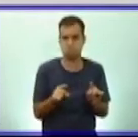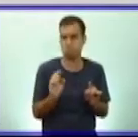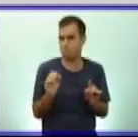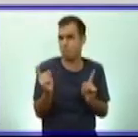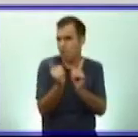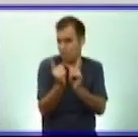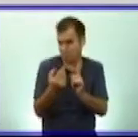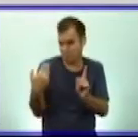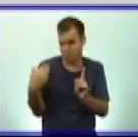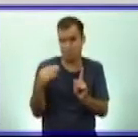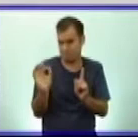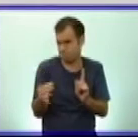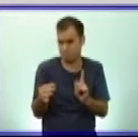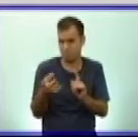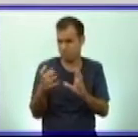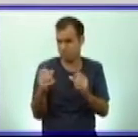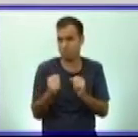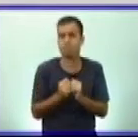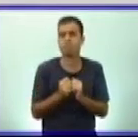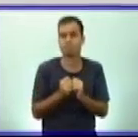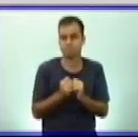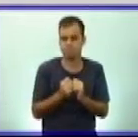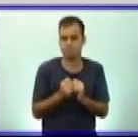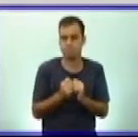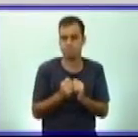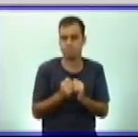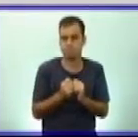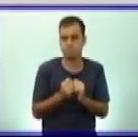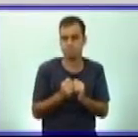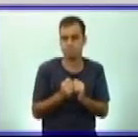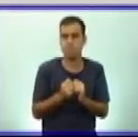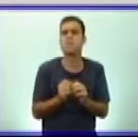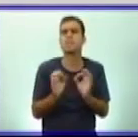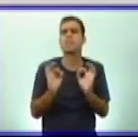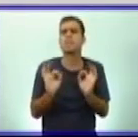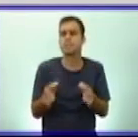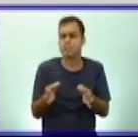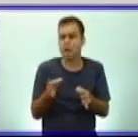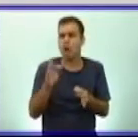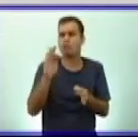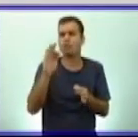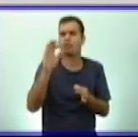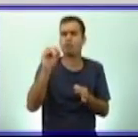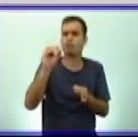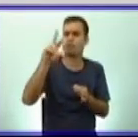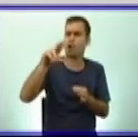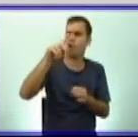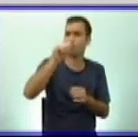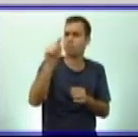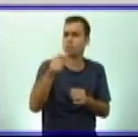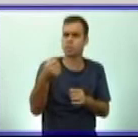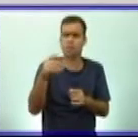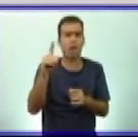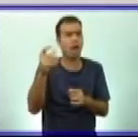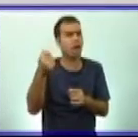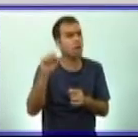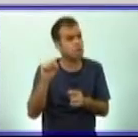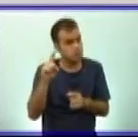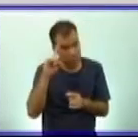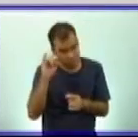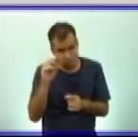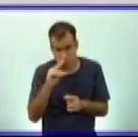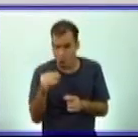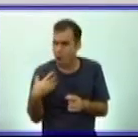anterior, ¿continuarán siendo forzadas las oscilaciones en este circuito? Es importante también ustedes